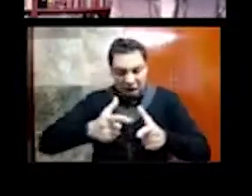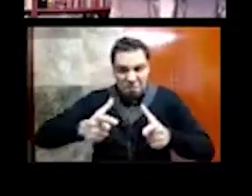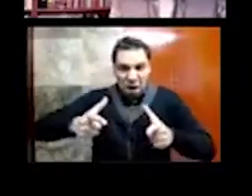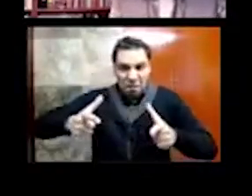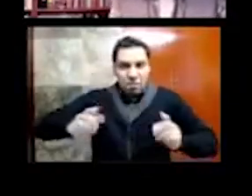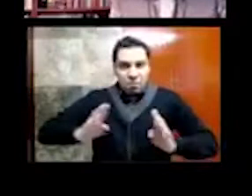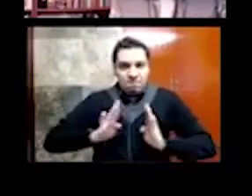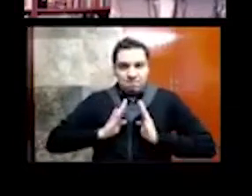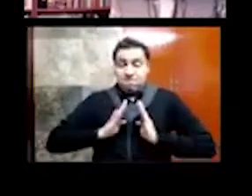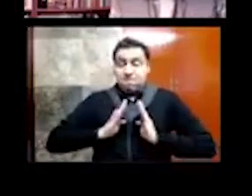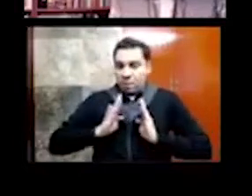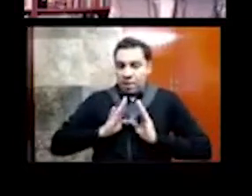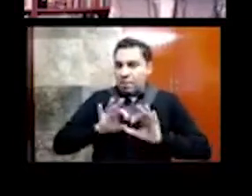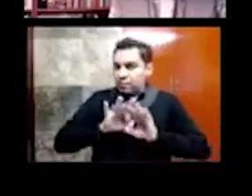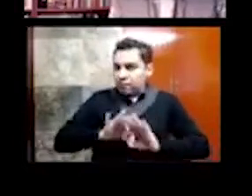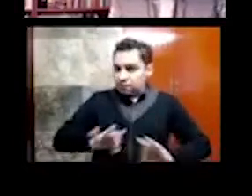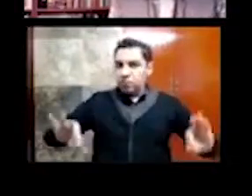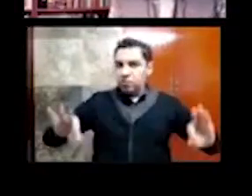El señor de Culhuacán